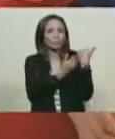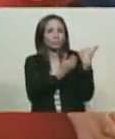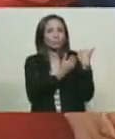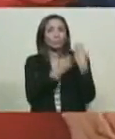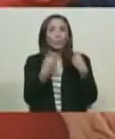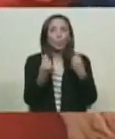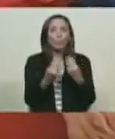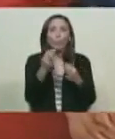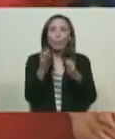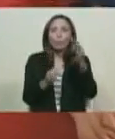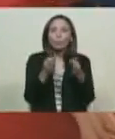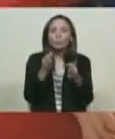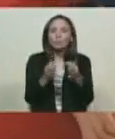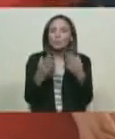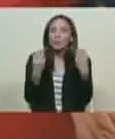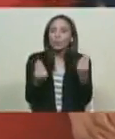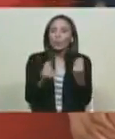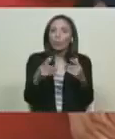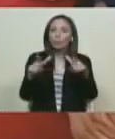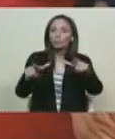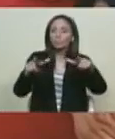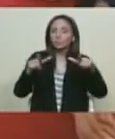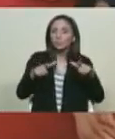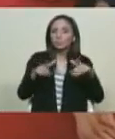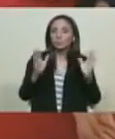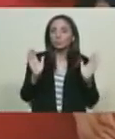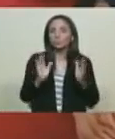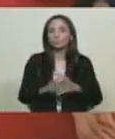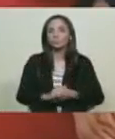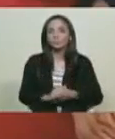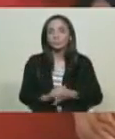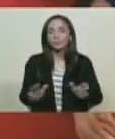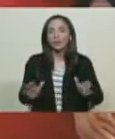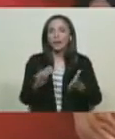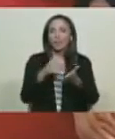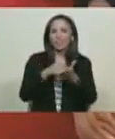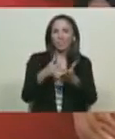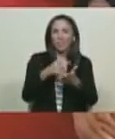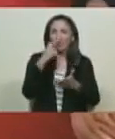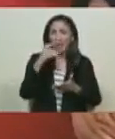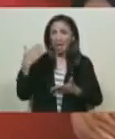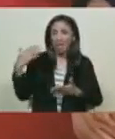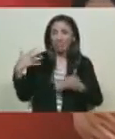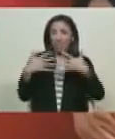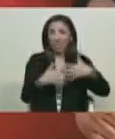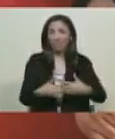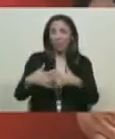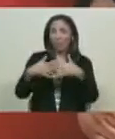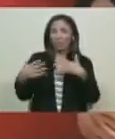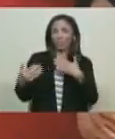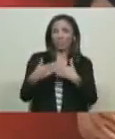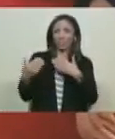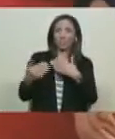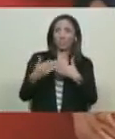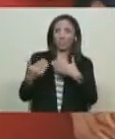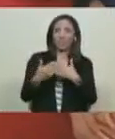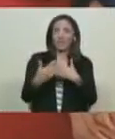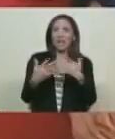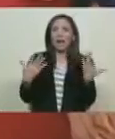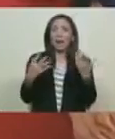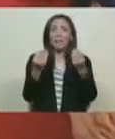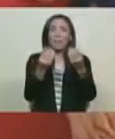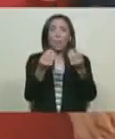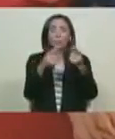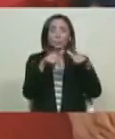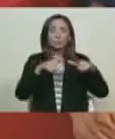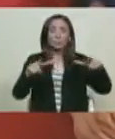reconocimiento a quien evitó a toda costa que nos hundiéramos como nación y retornáramos a deambular por mil desiertos